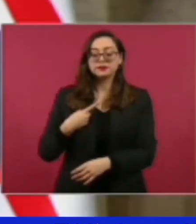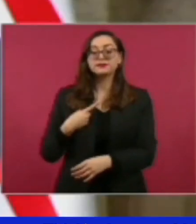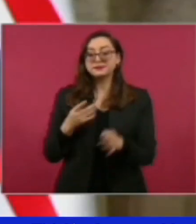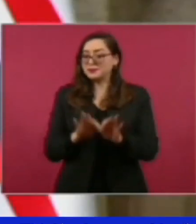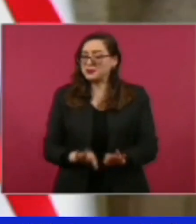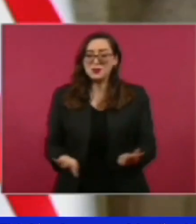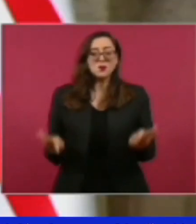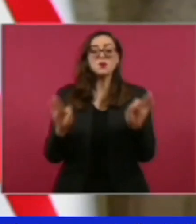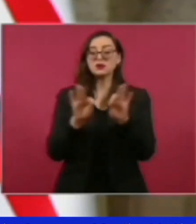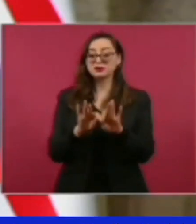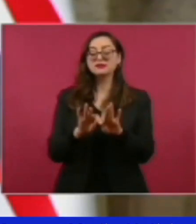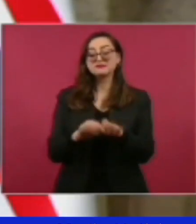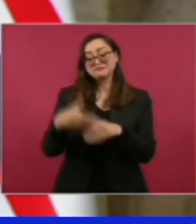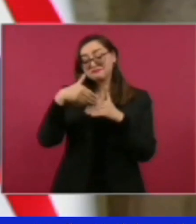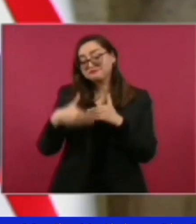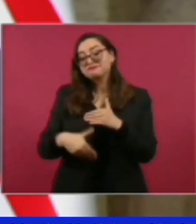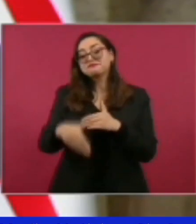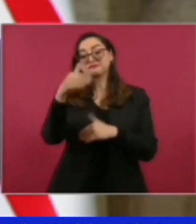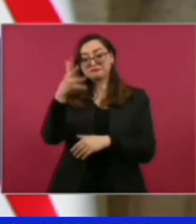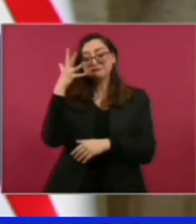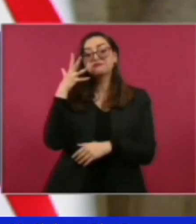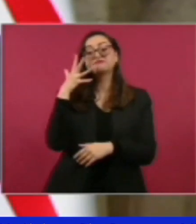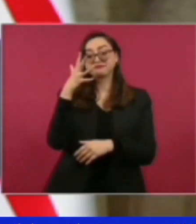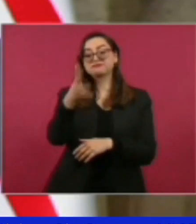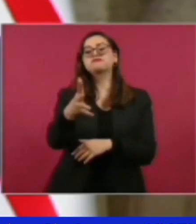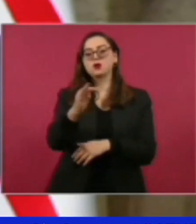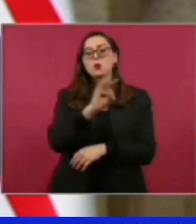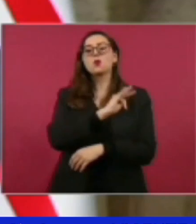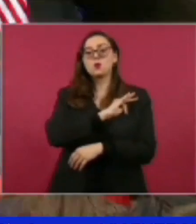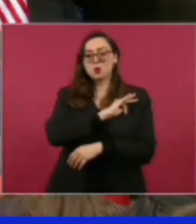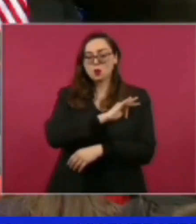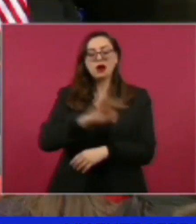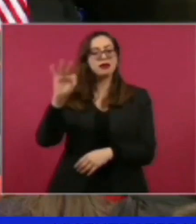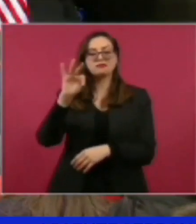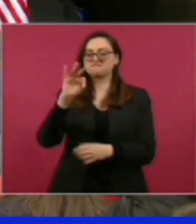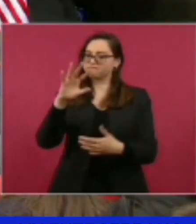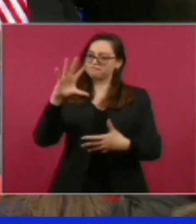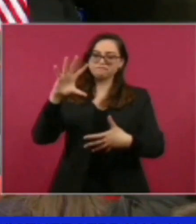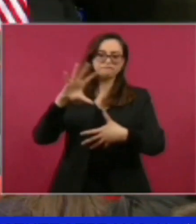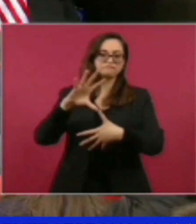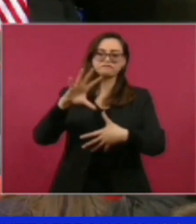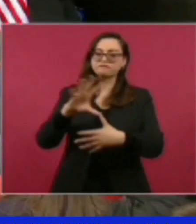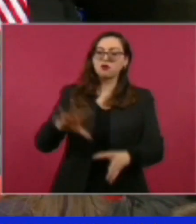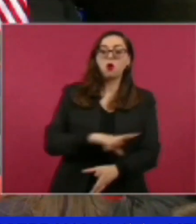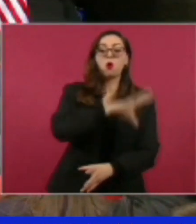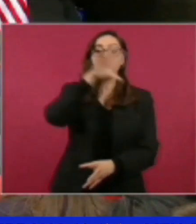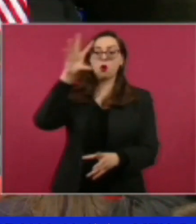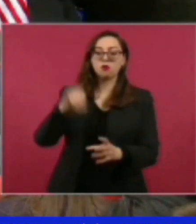seguridad. A mí me parece esto fundamental. López Obrador en ningún momento se ha